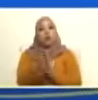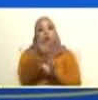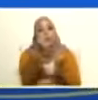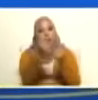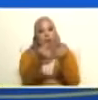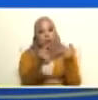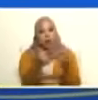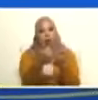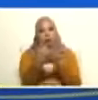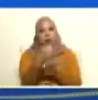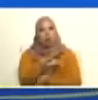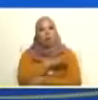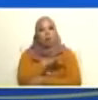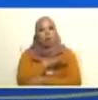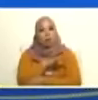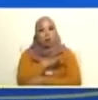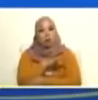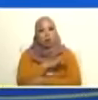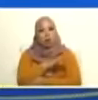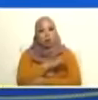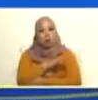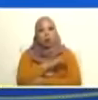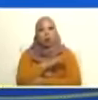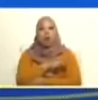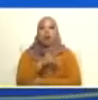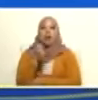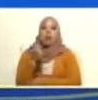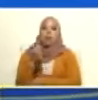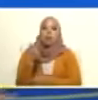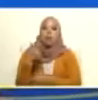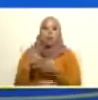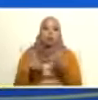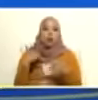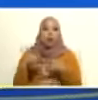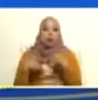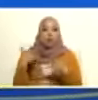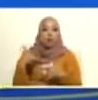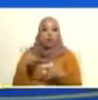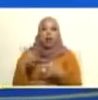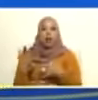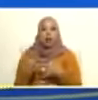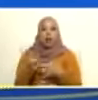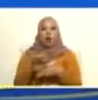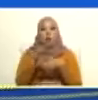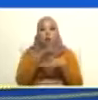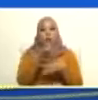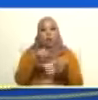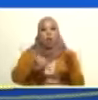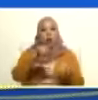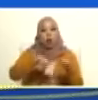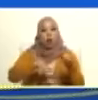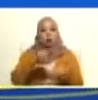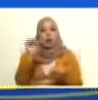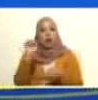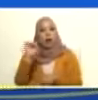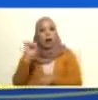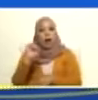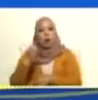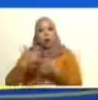propios. Muchas veces el sector asegurador, no todo, pero algunos sectores, entraban en el